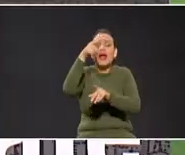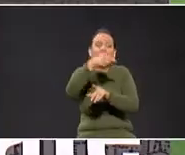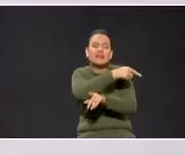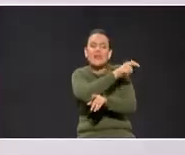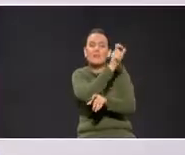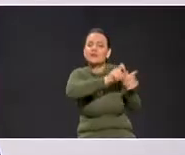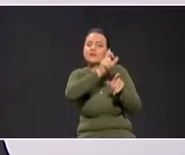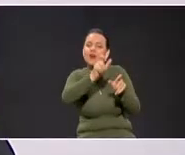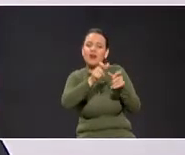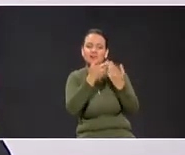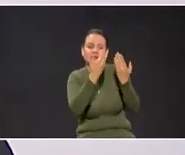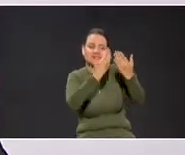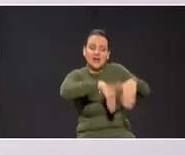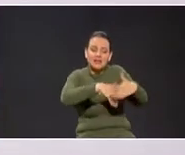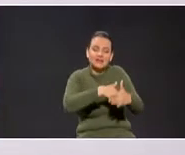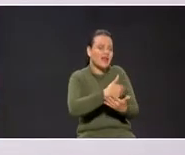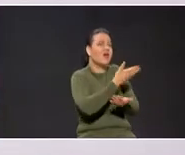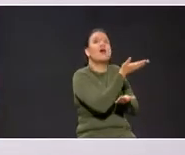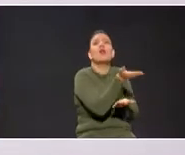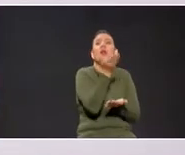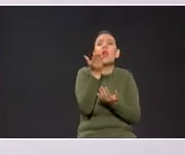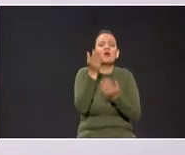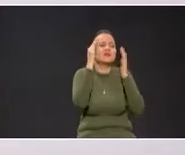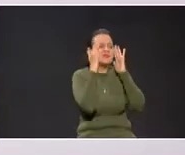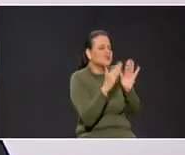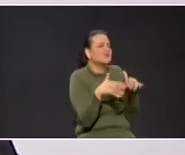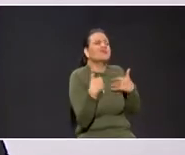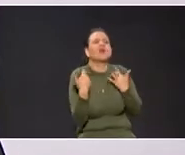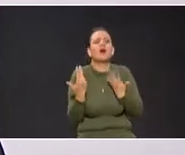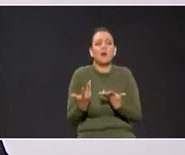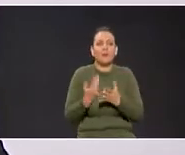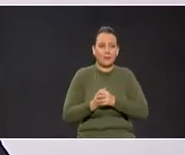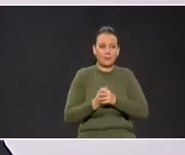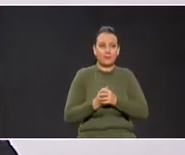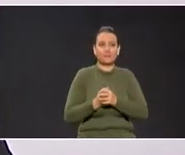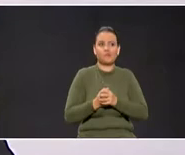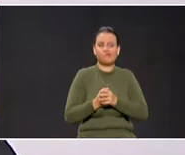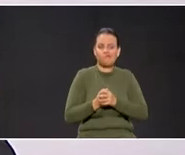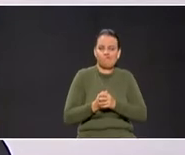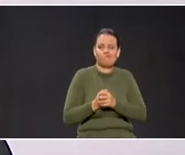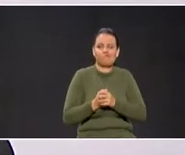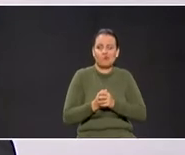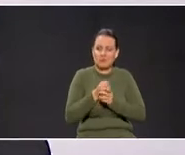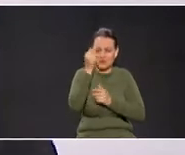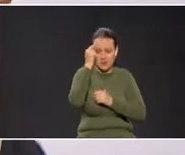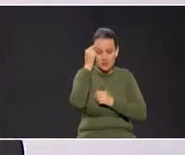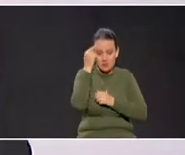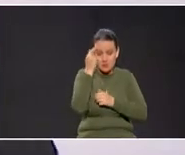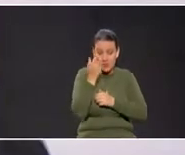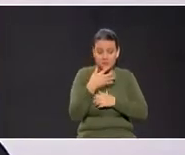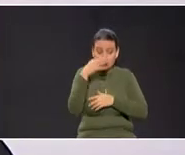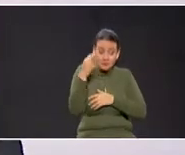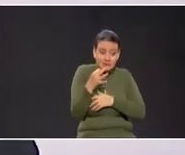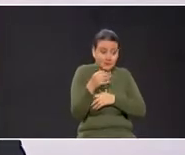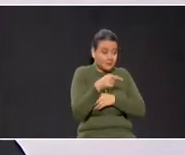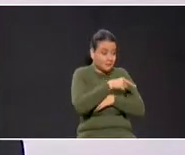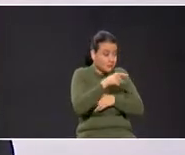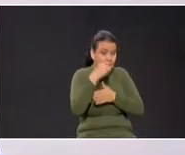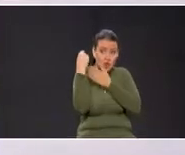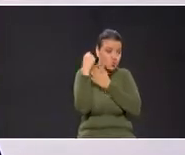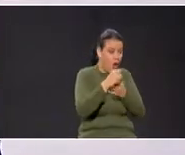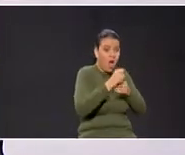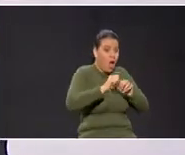bueno en ciencias políticas este de este tipo de problemas que se conoce como un problema perverso es decir que no tiene una solución milagro y fácil pero